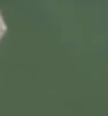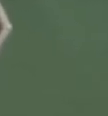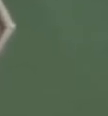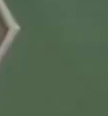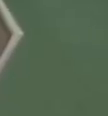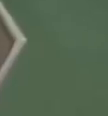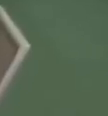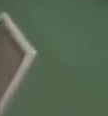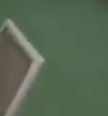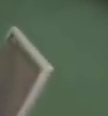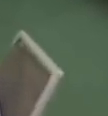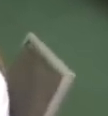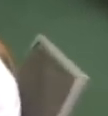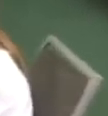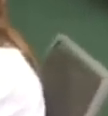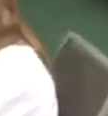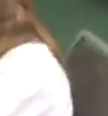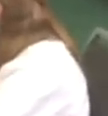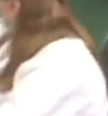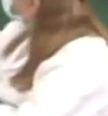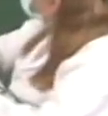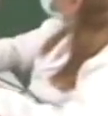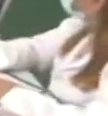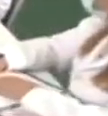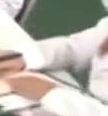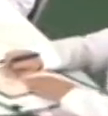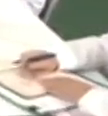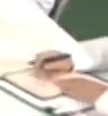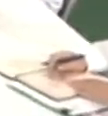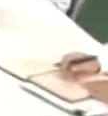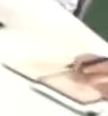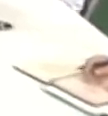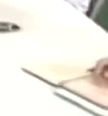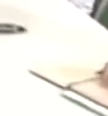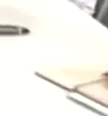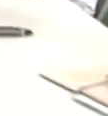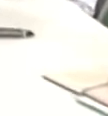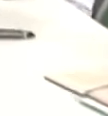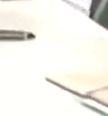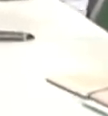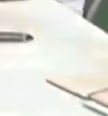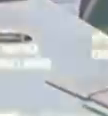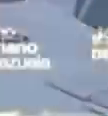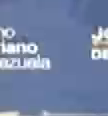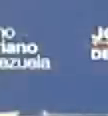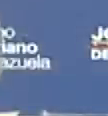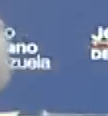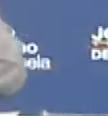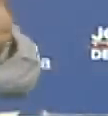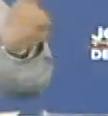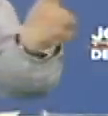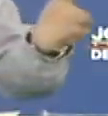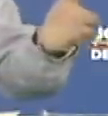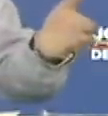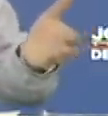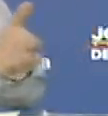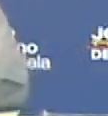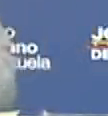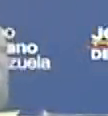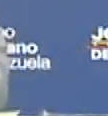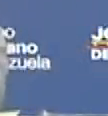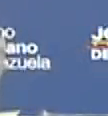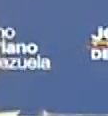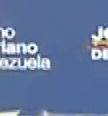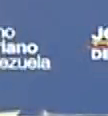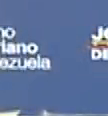calurosa del mes de mayo que ya va cabalgando. 14 de mayo, jueves, día de suerte, día